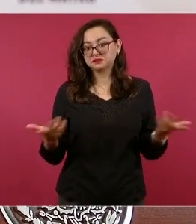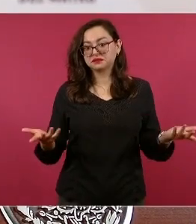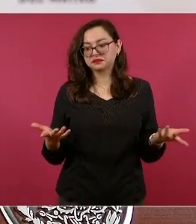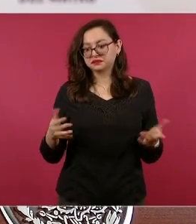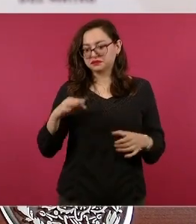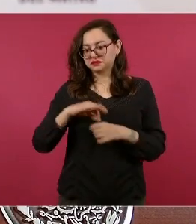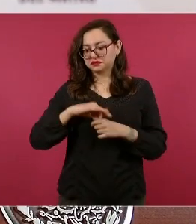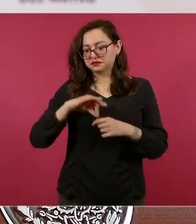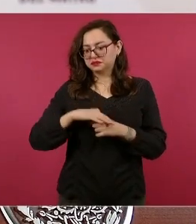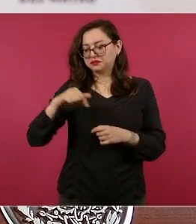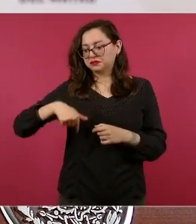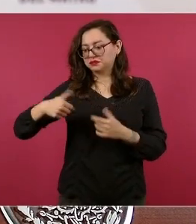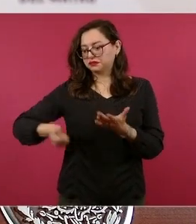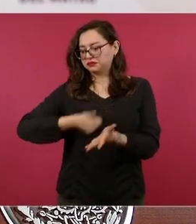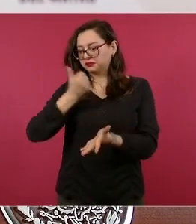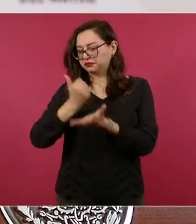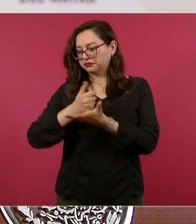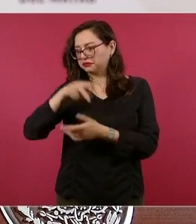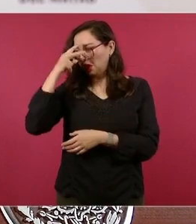yo creo que